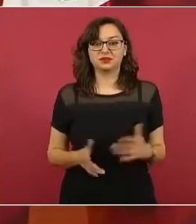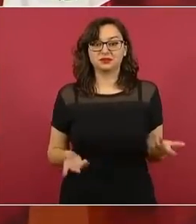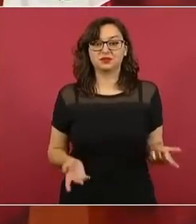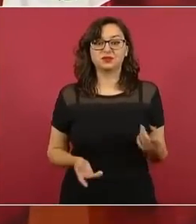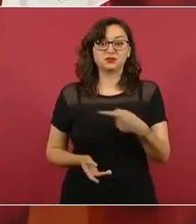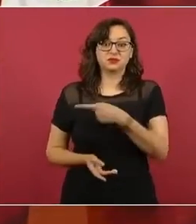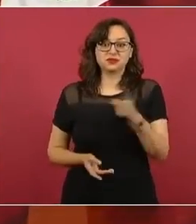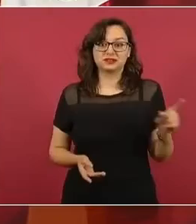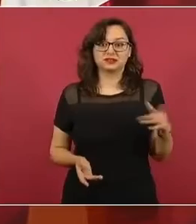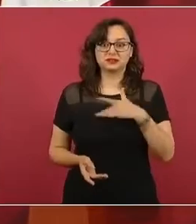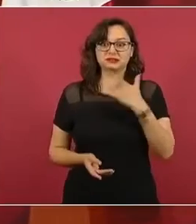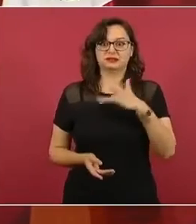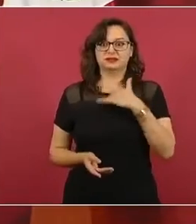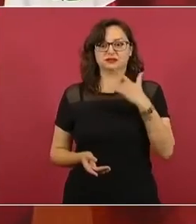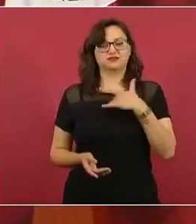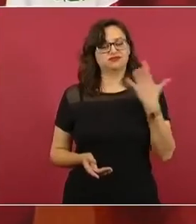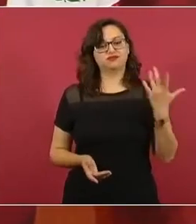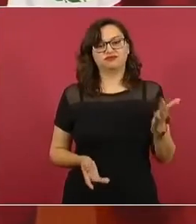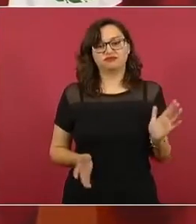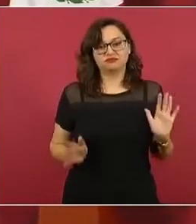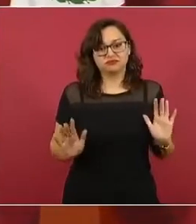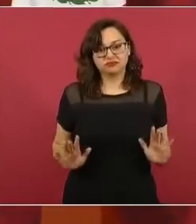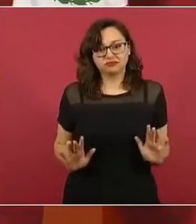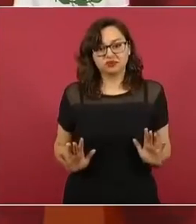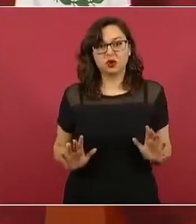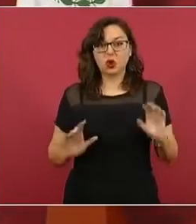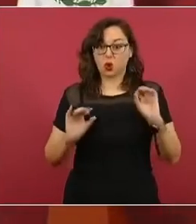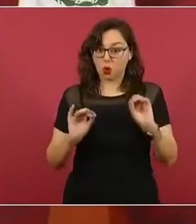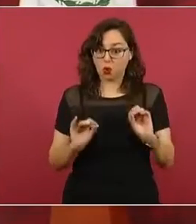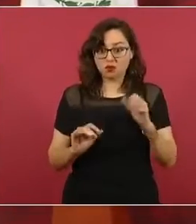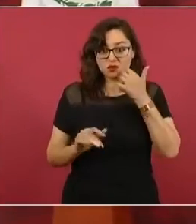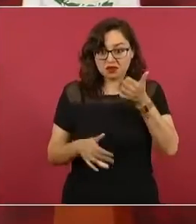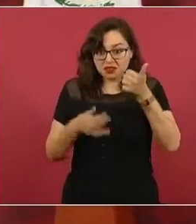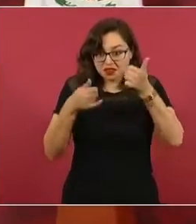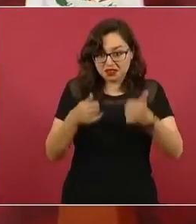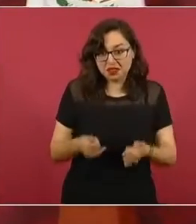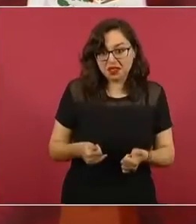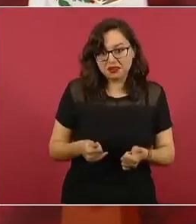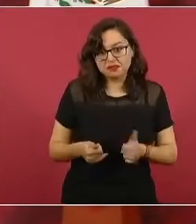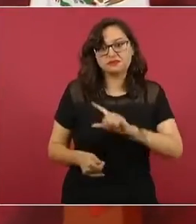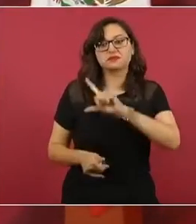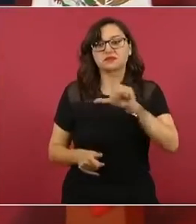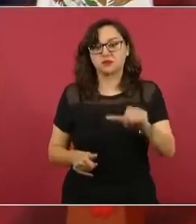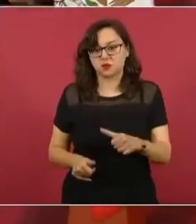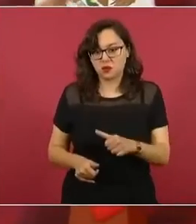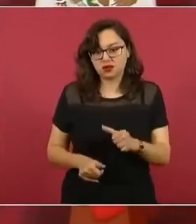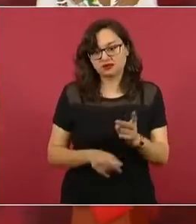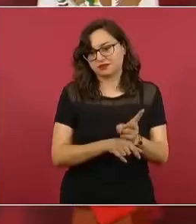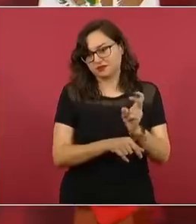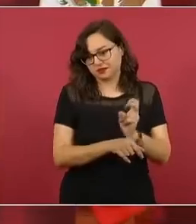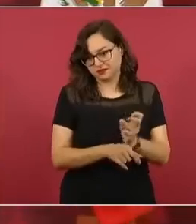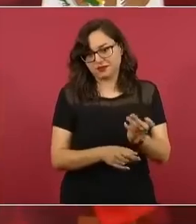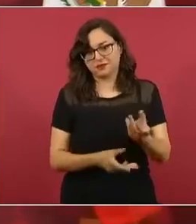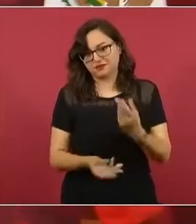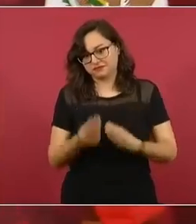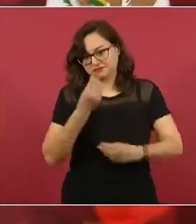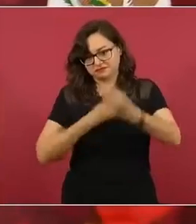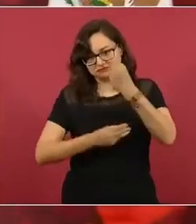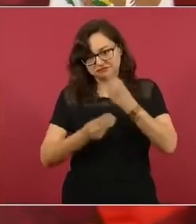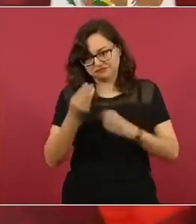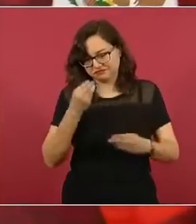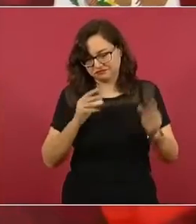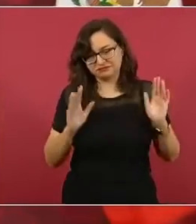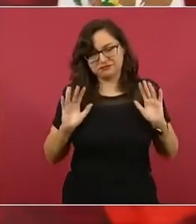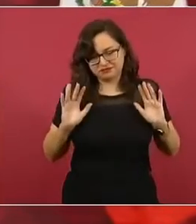Ahora si quieren, pues aquí les invitamos. Es lo que hacemos todos los días.